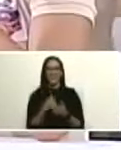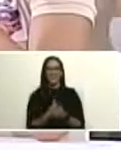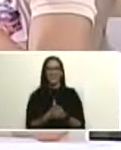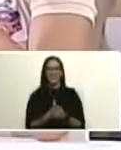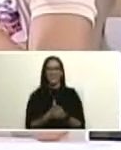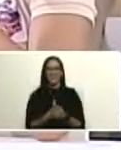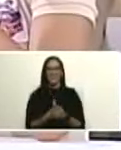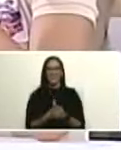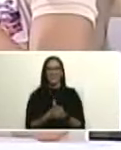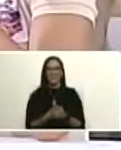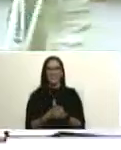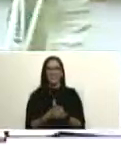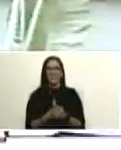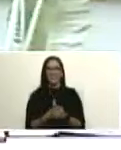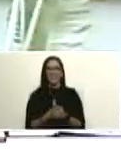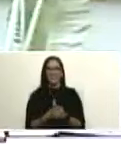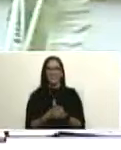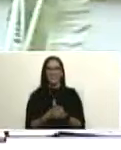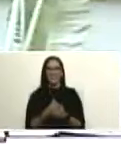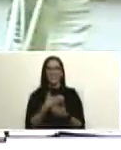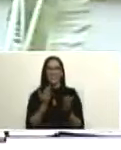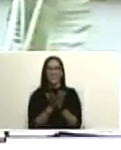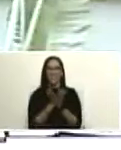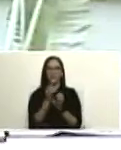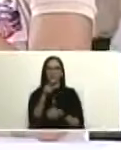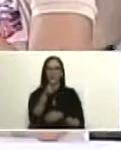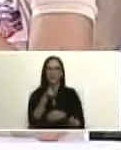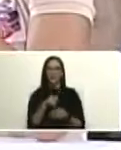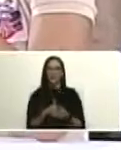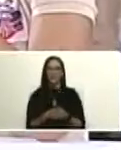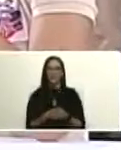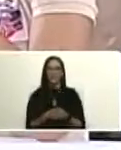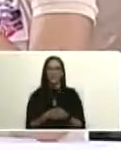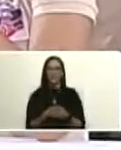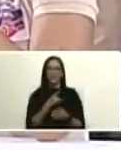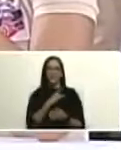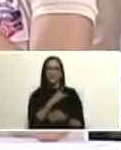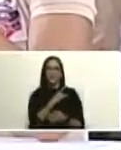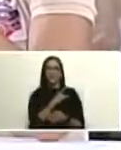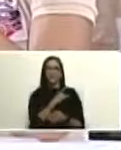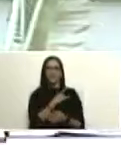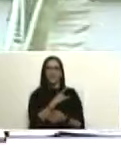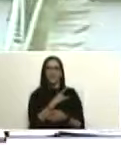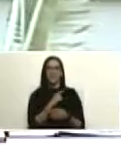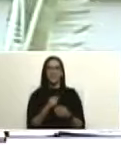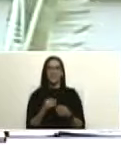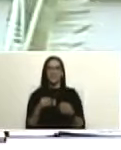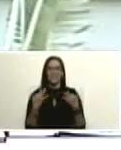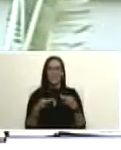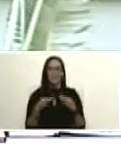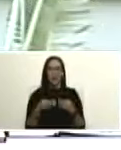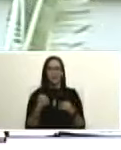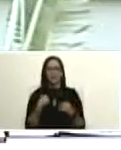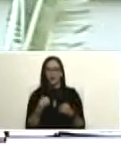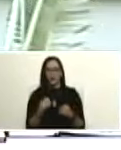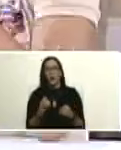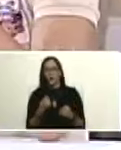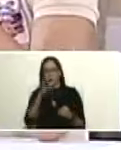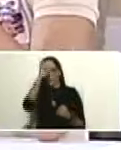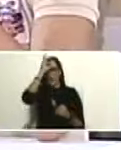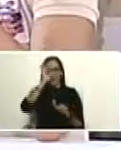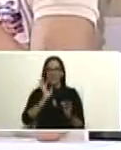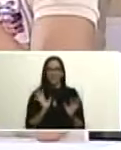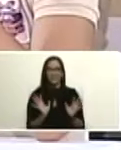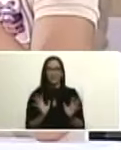¿Qué quieres estudiar tú luego en la universidad? Sinceramente, yo todavía no sé,